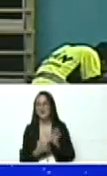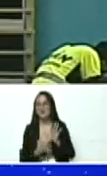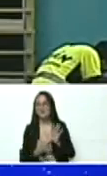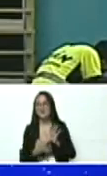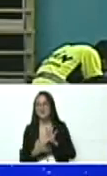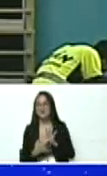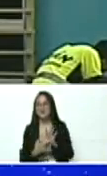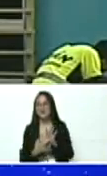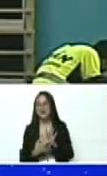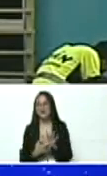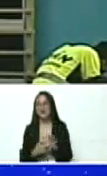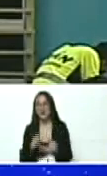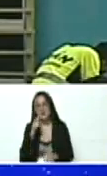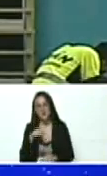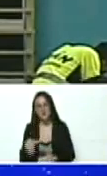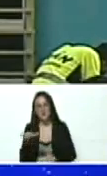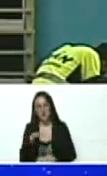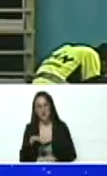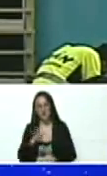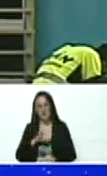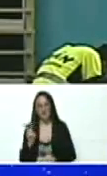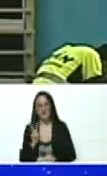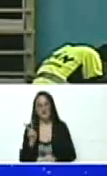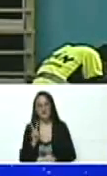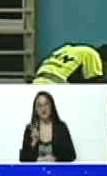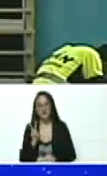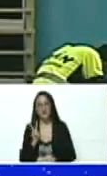representando al pueblo de Venezuela